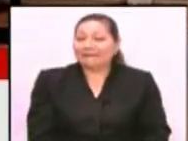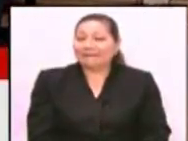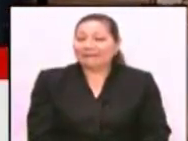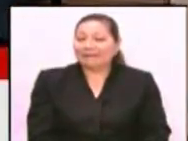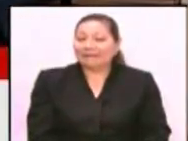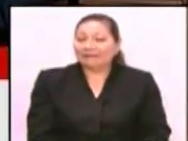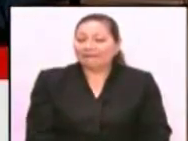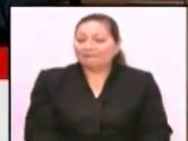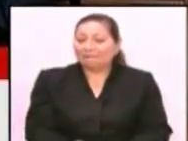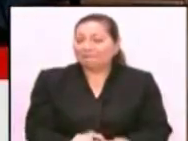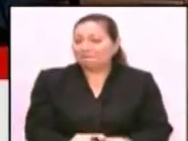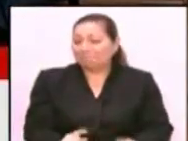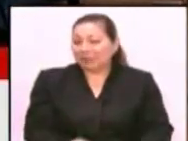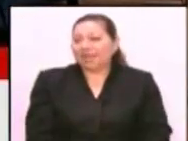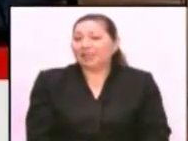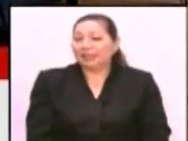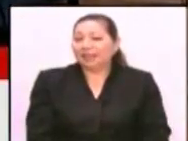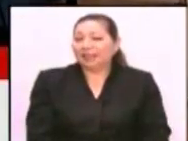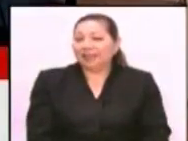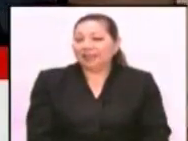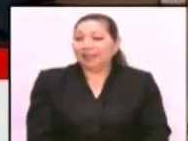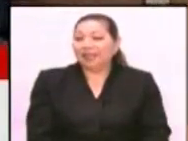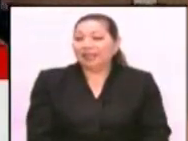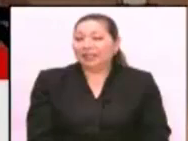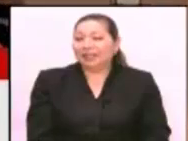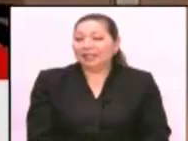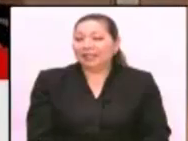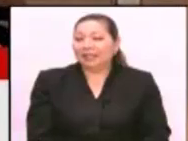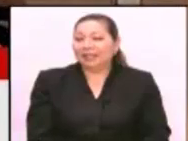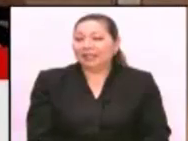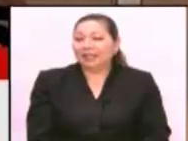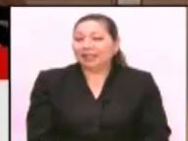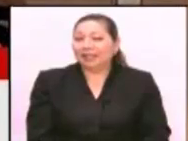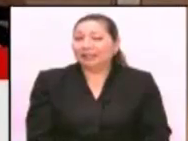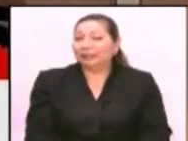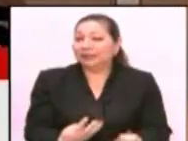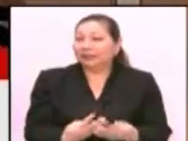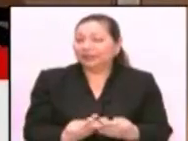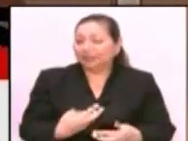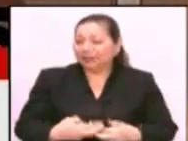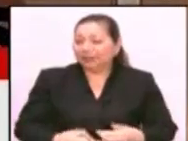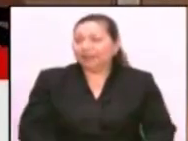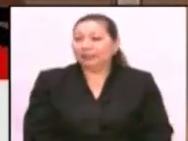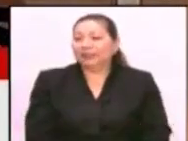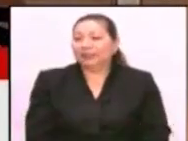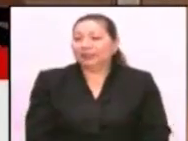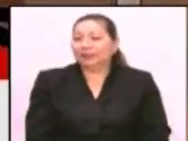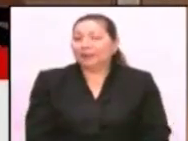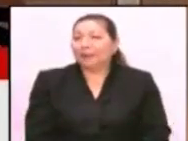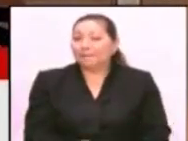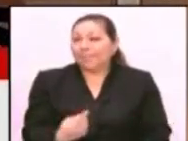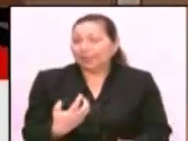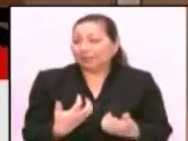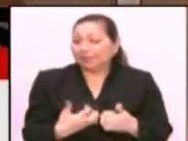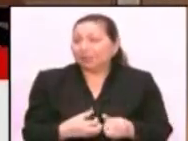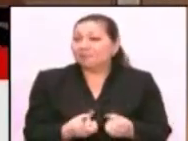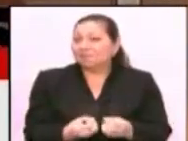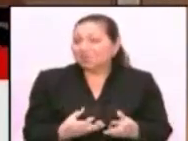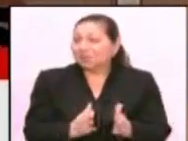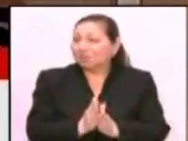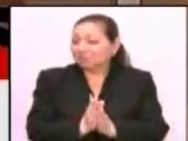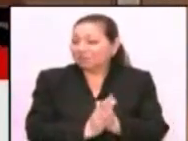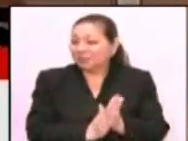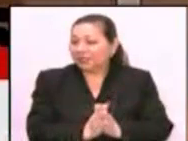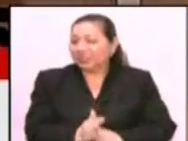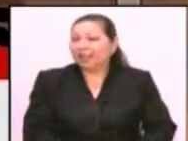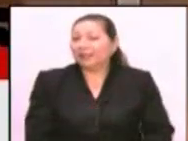con los incentivos perversos, ¿no? Estar dentro de la cárcel productiva para la empresa es bastante